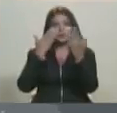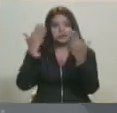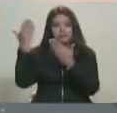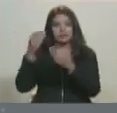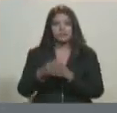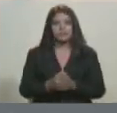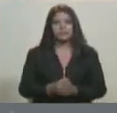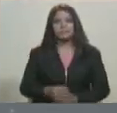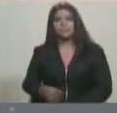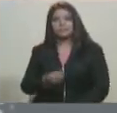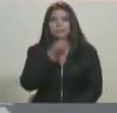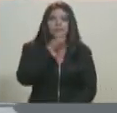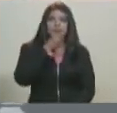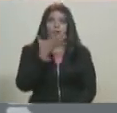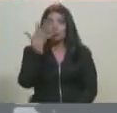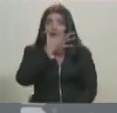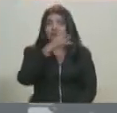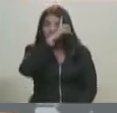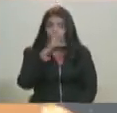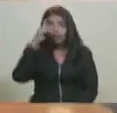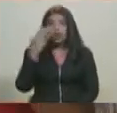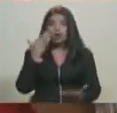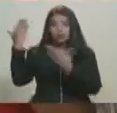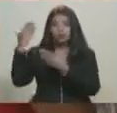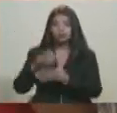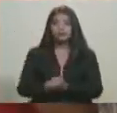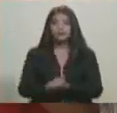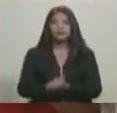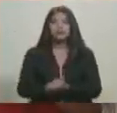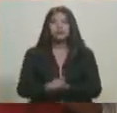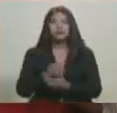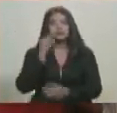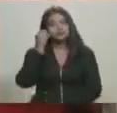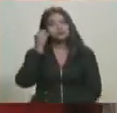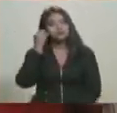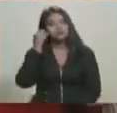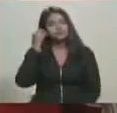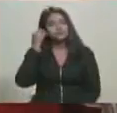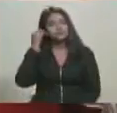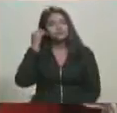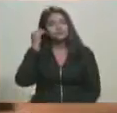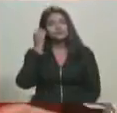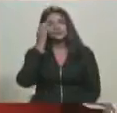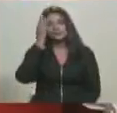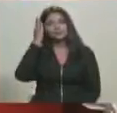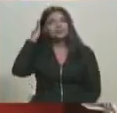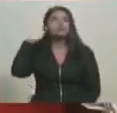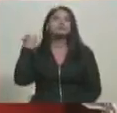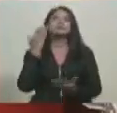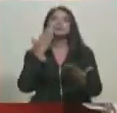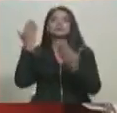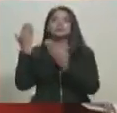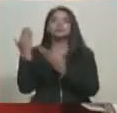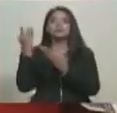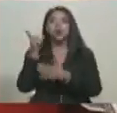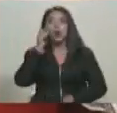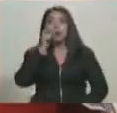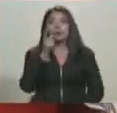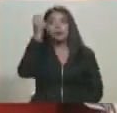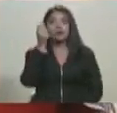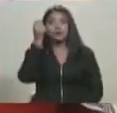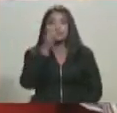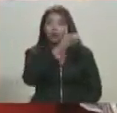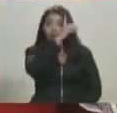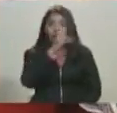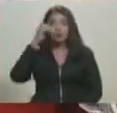Escucharás Rubén López Grafe con Diosdado Cabello Rondón. Apoya la Asamblea Nacional Constituyente. Vamos a estar escuchando palabras del constituyente Diosdado Cabello